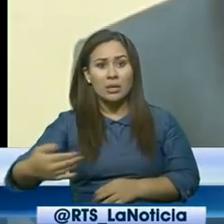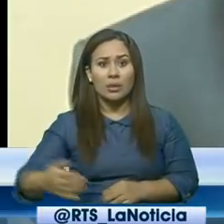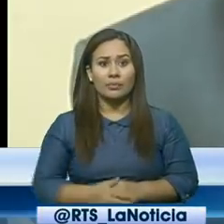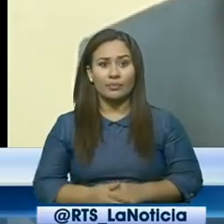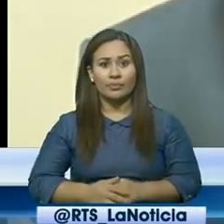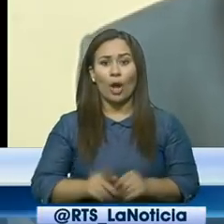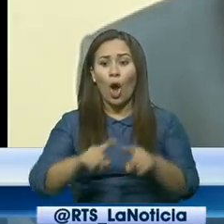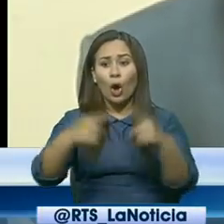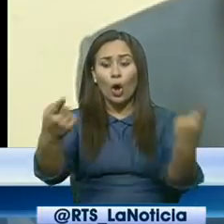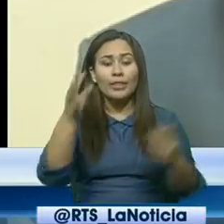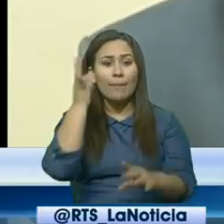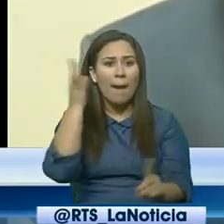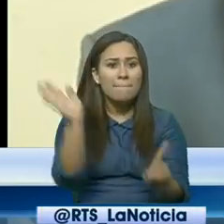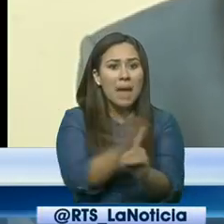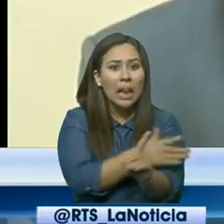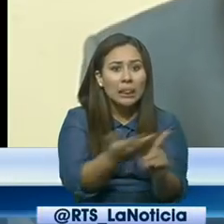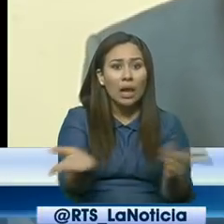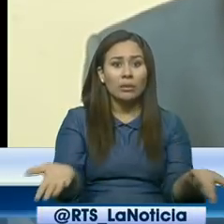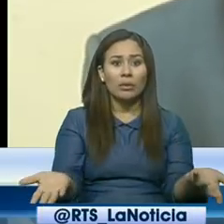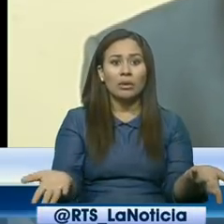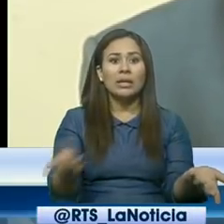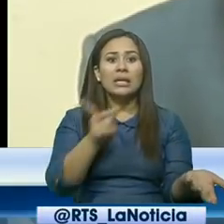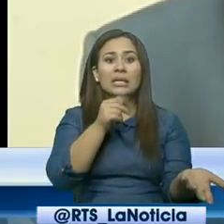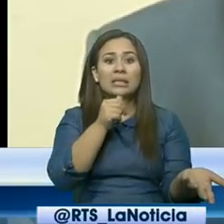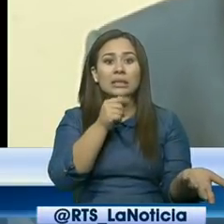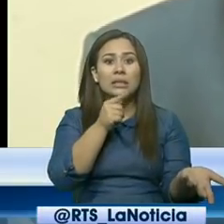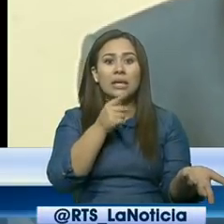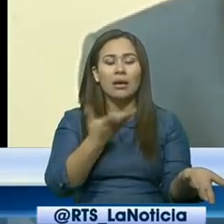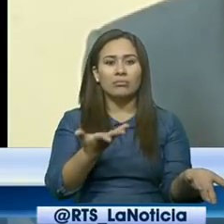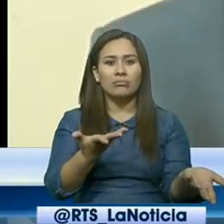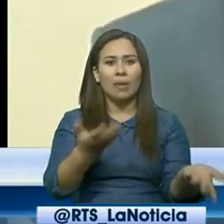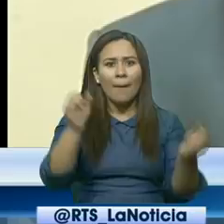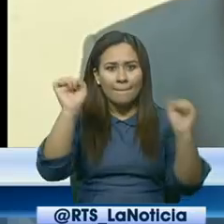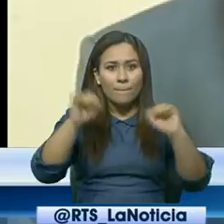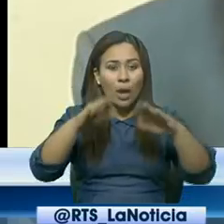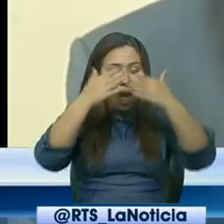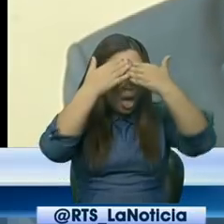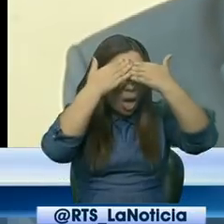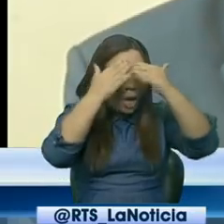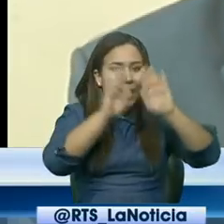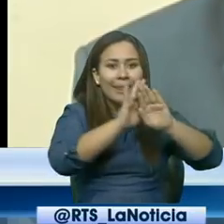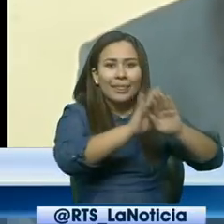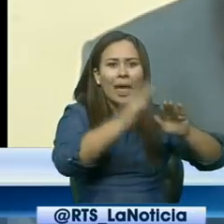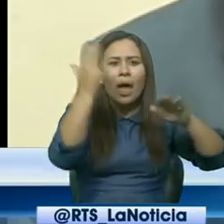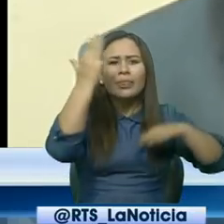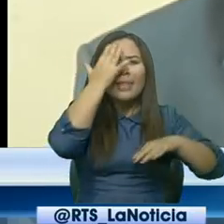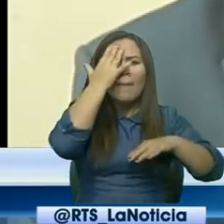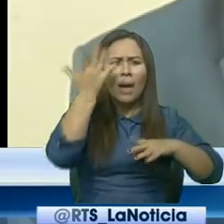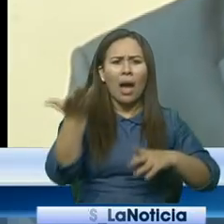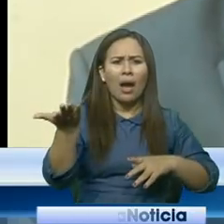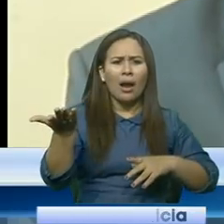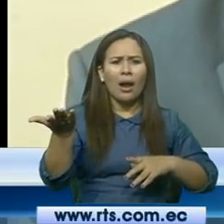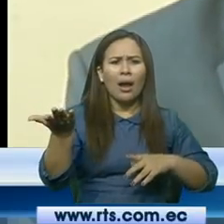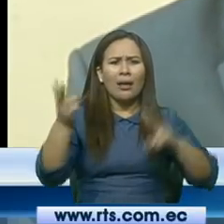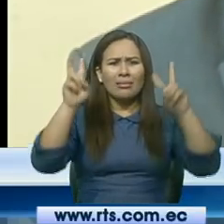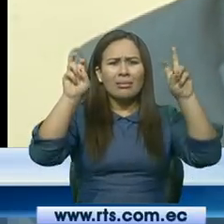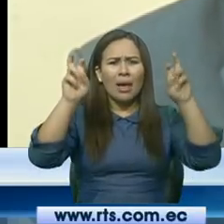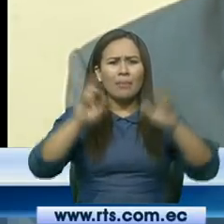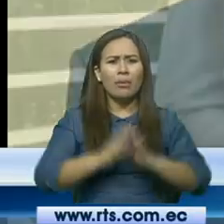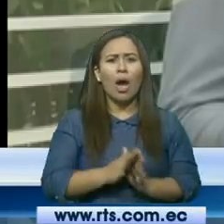de violencia contra muerte quienes son los que le cometen no puede insisto cubrirse bajo el tema de la presunción de inocencia